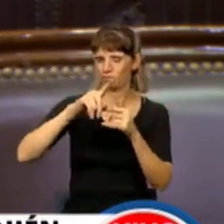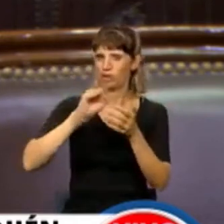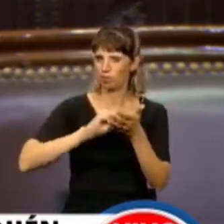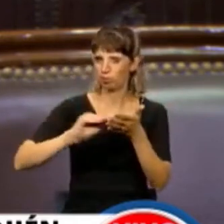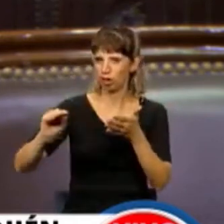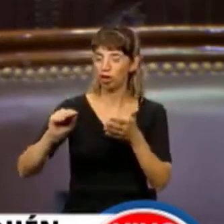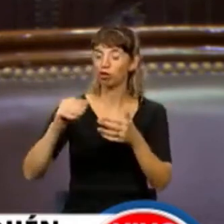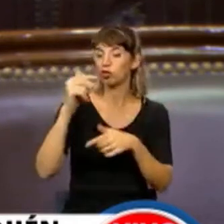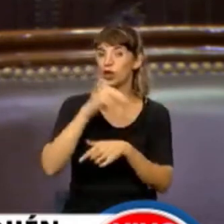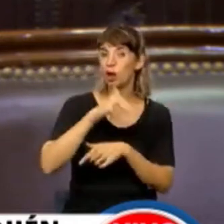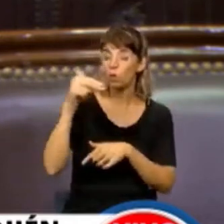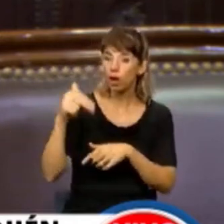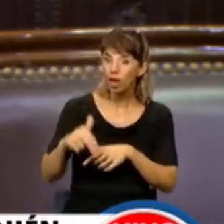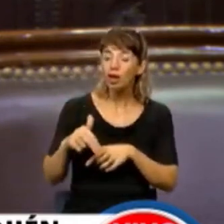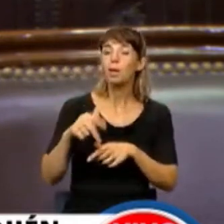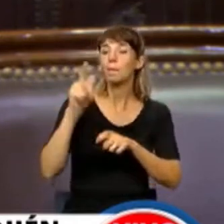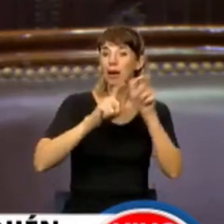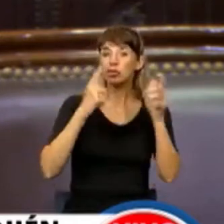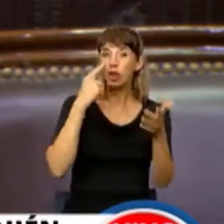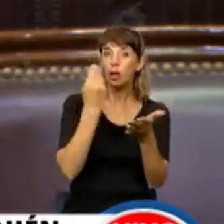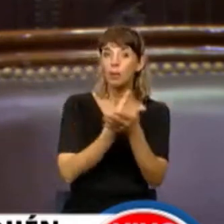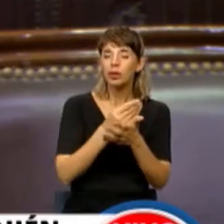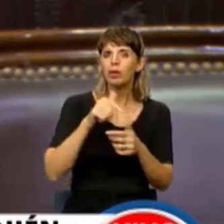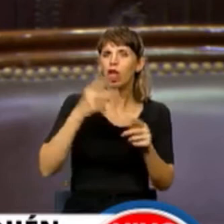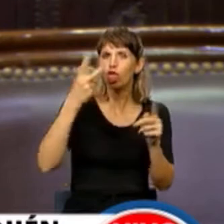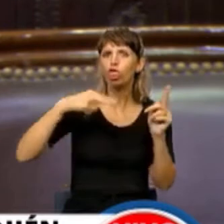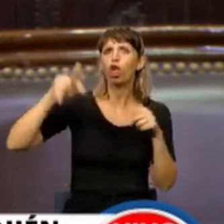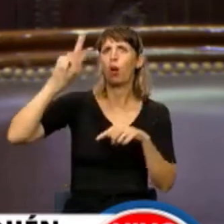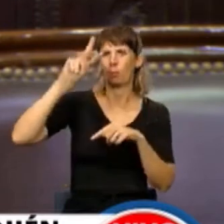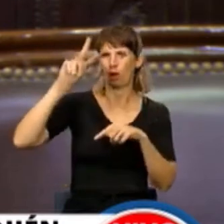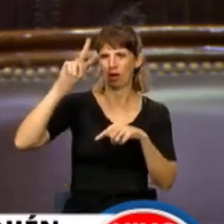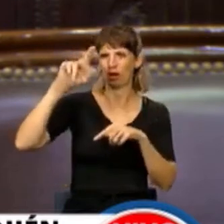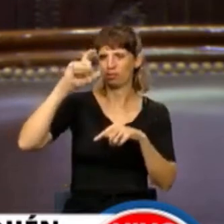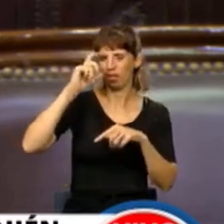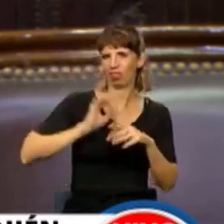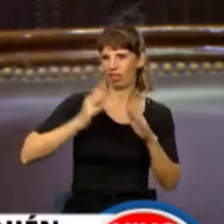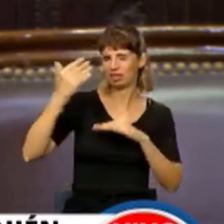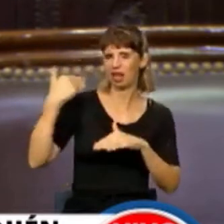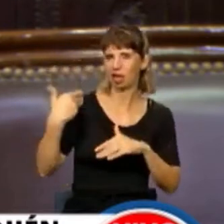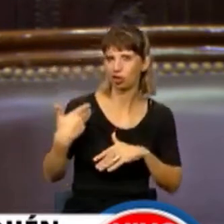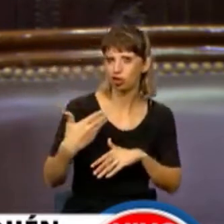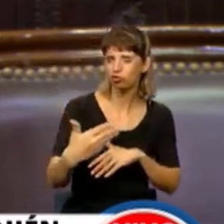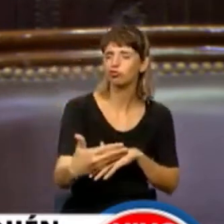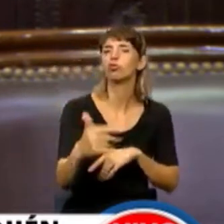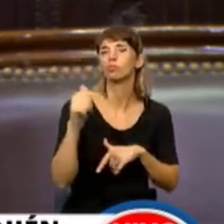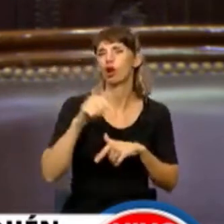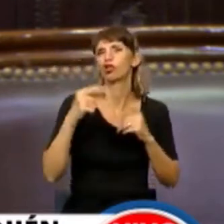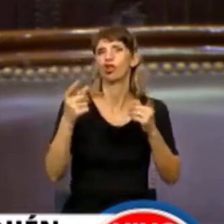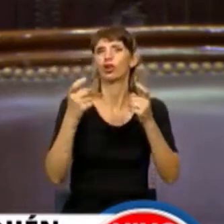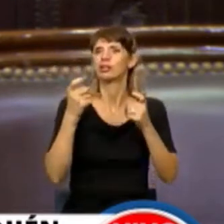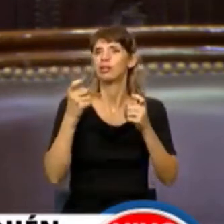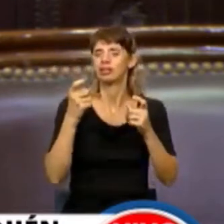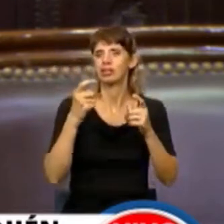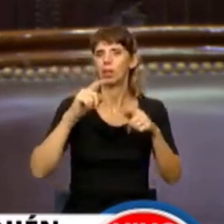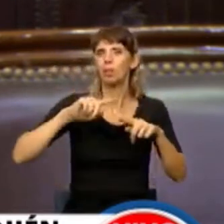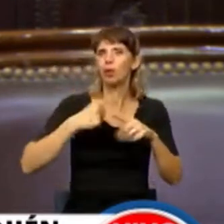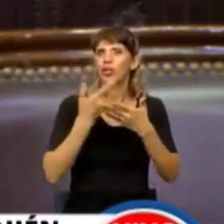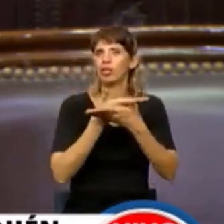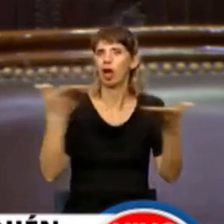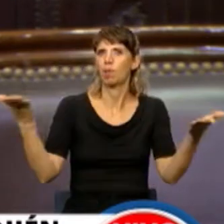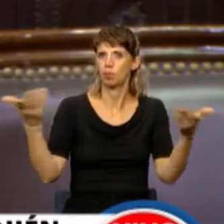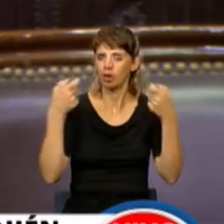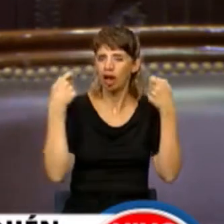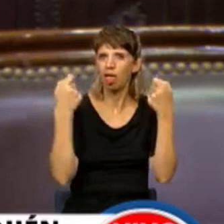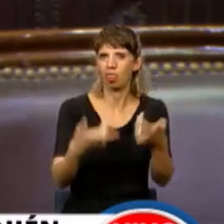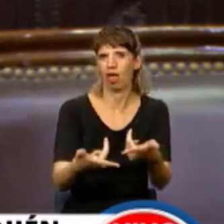la población en los últimos 10 años y tenemos necesidades puntuales de políticas públicas que nos permitan asistir a todas las personas